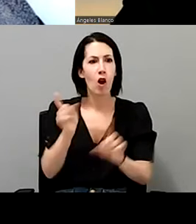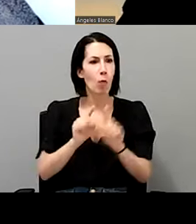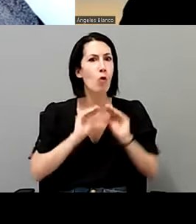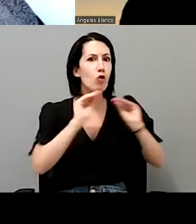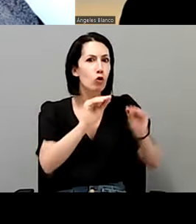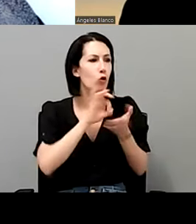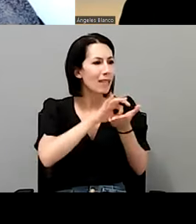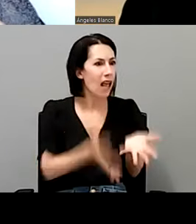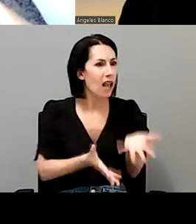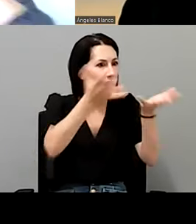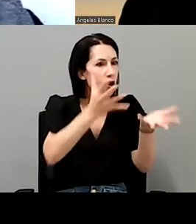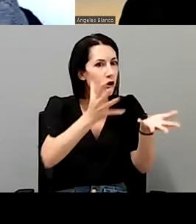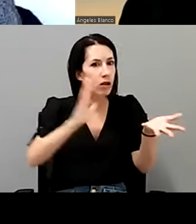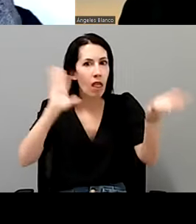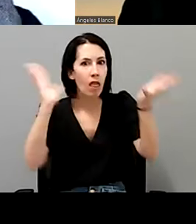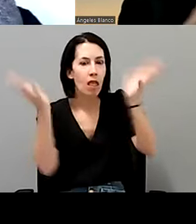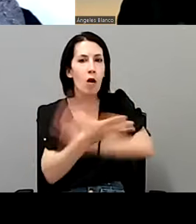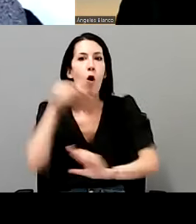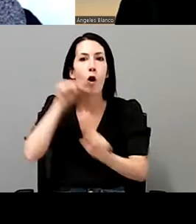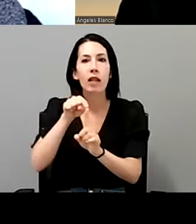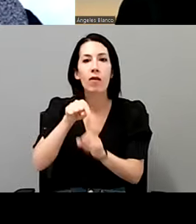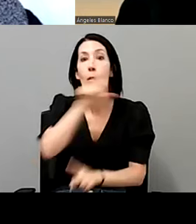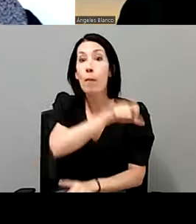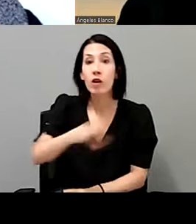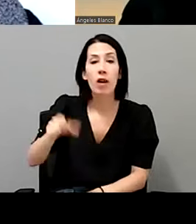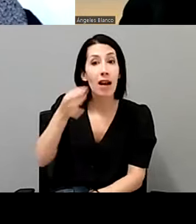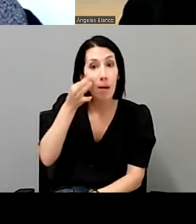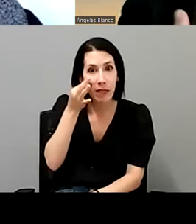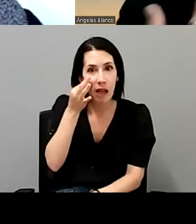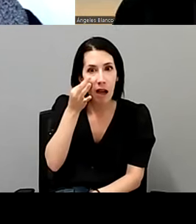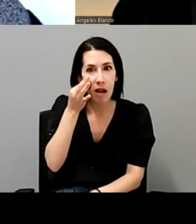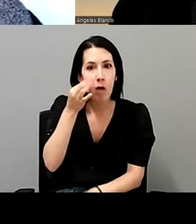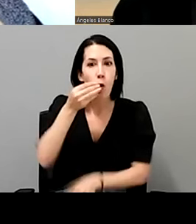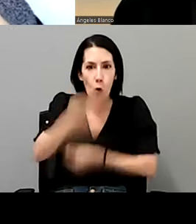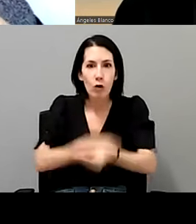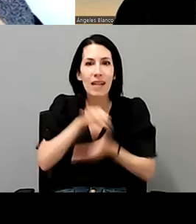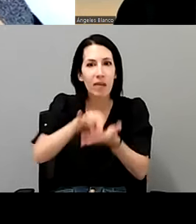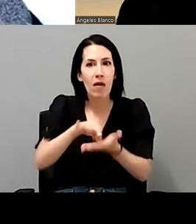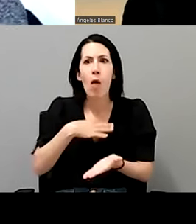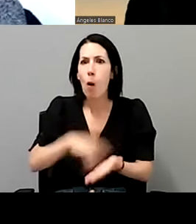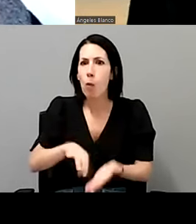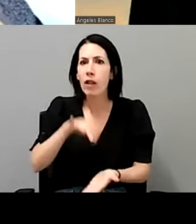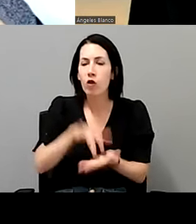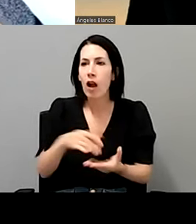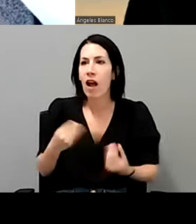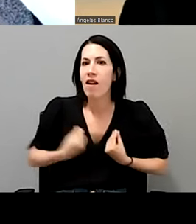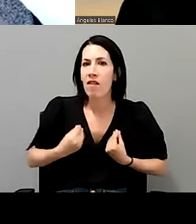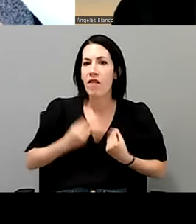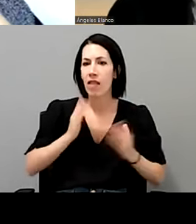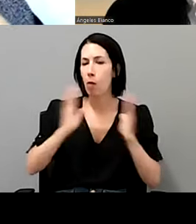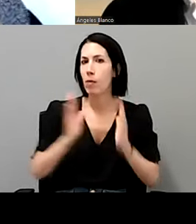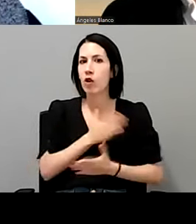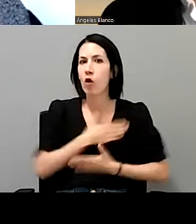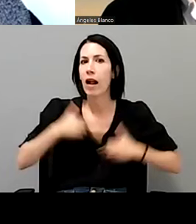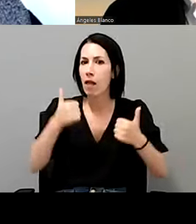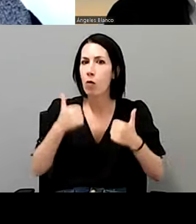servicios hacia que realmente las personas que viven en ellos puedan decidir en cada momento qué quieren hacer dentro